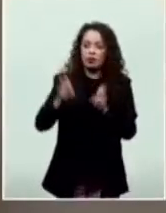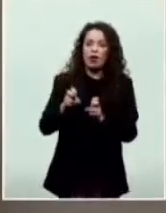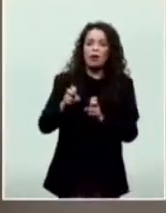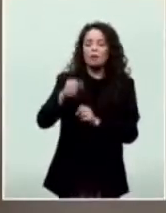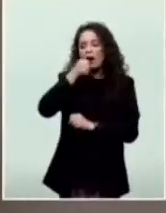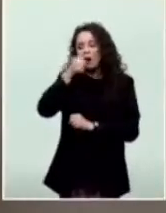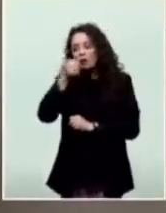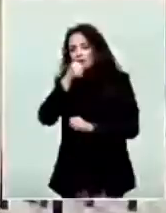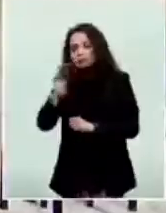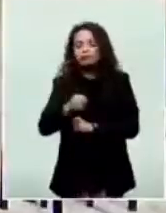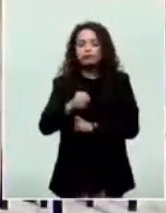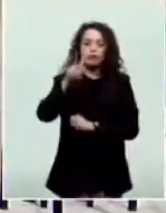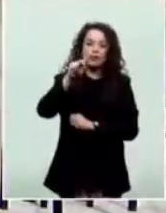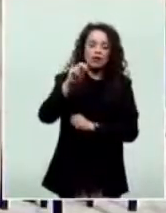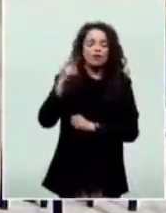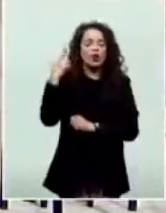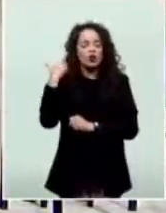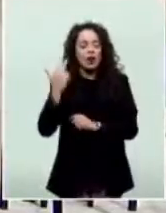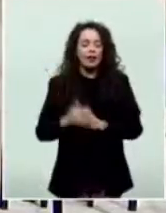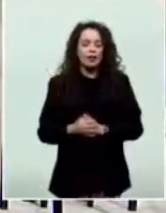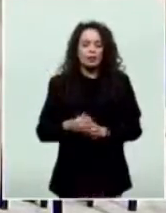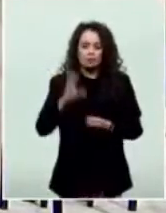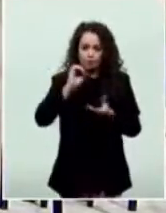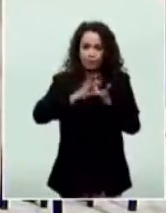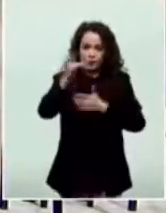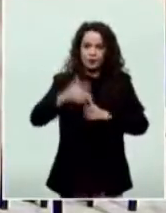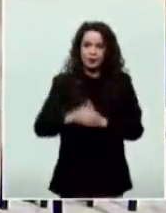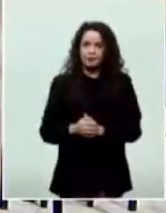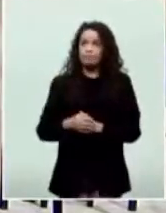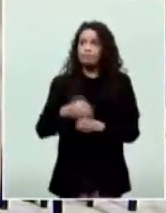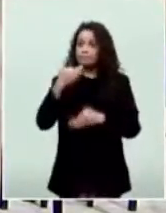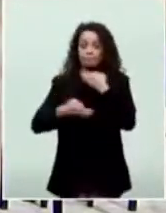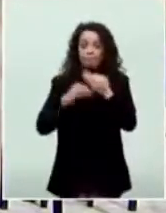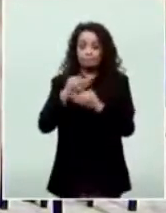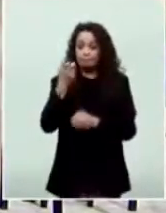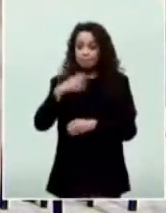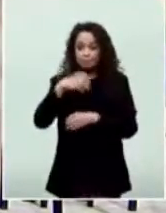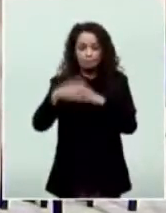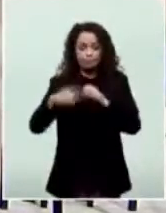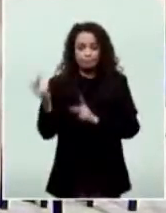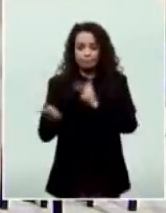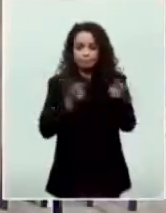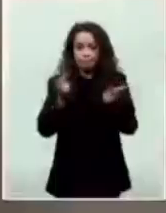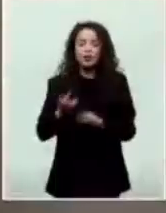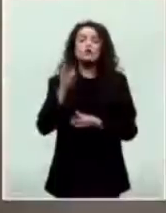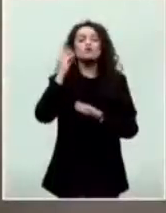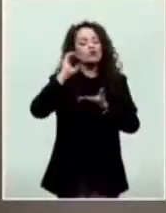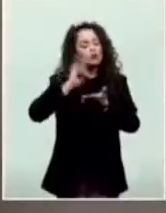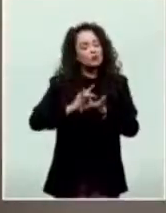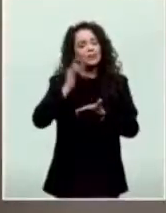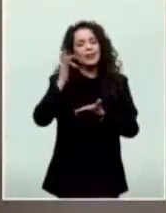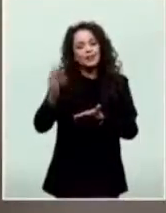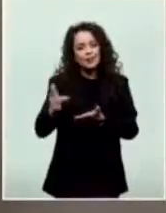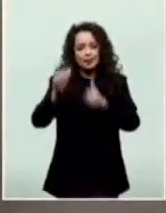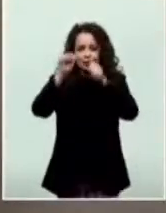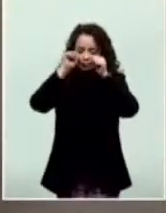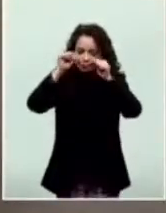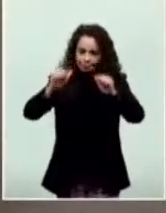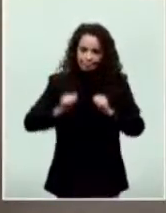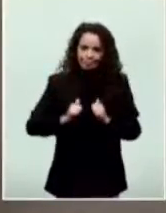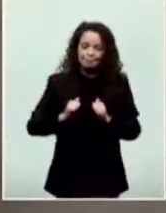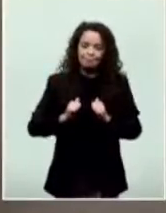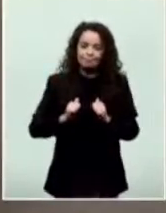Muchas gracias. Muchas gracias. Son todas las preguntas, señor. Muchas gracias. Les agradezco su atención, que